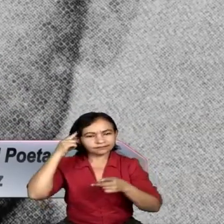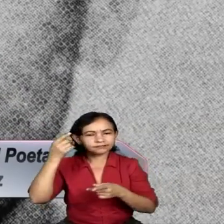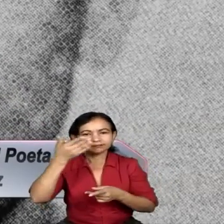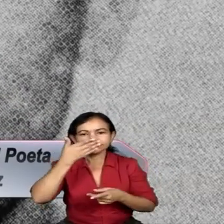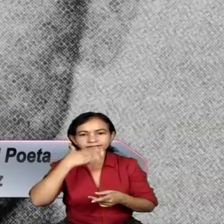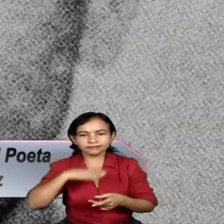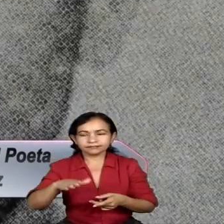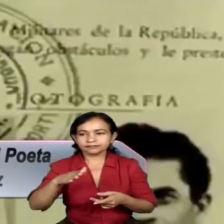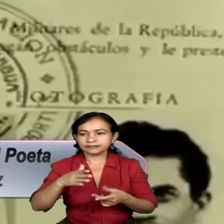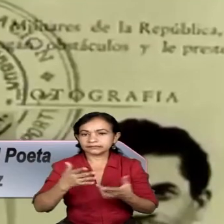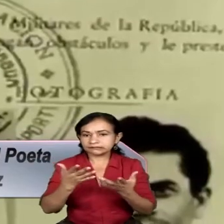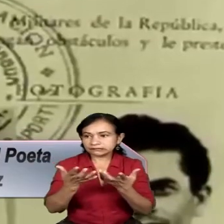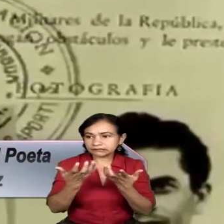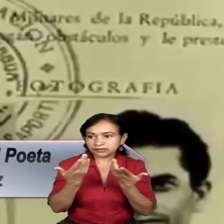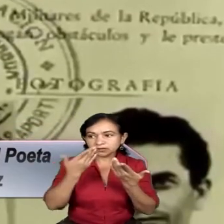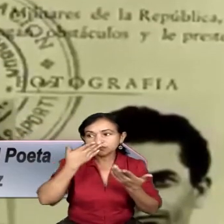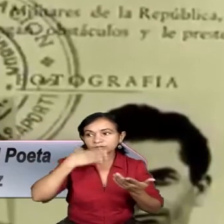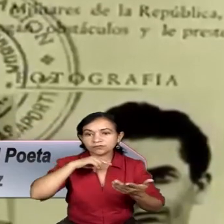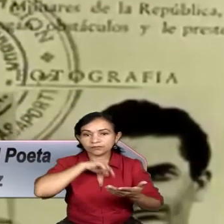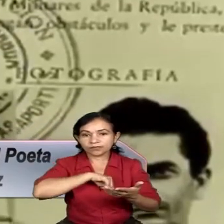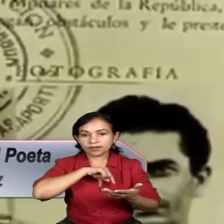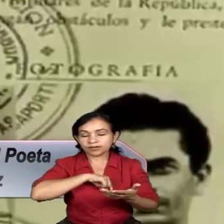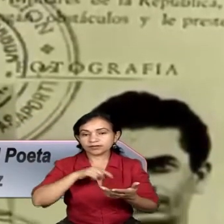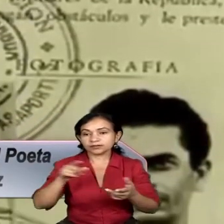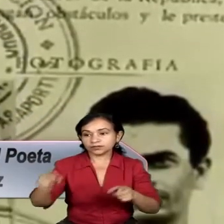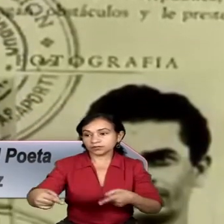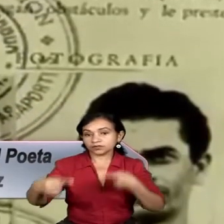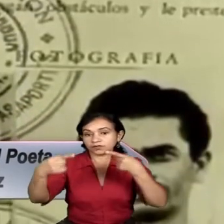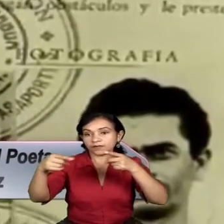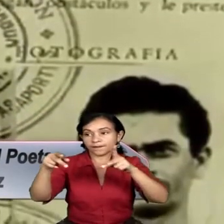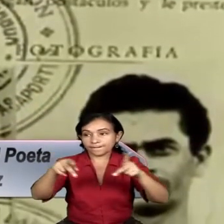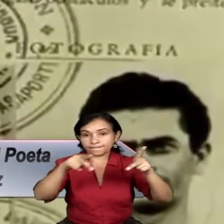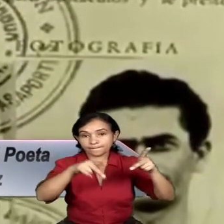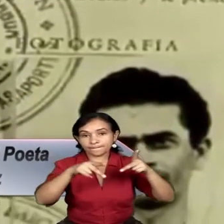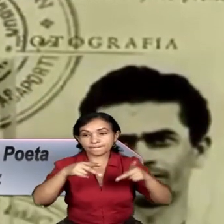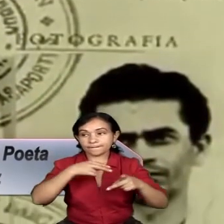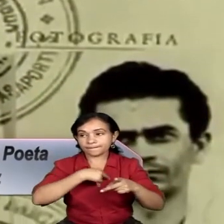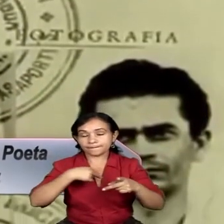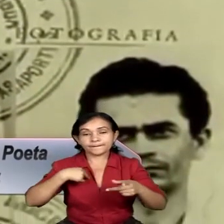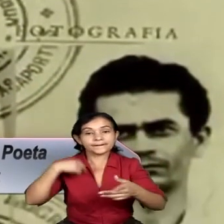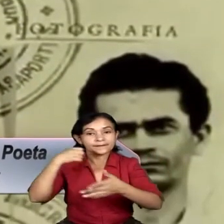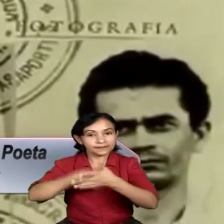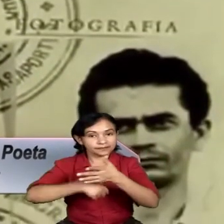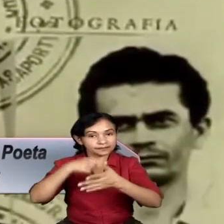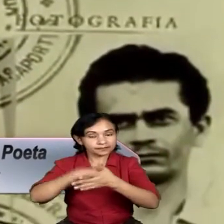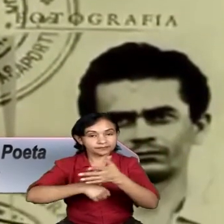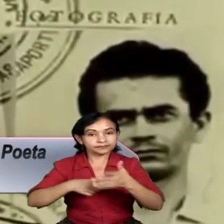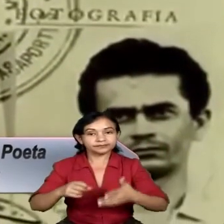intereses mezquinos contra los cuales habremos que luchar.